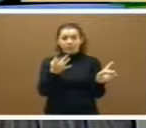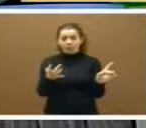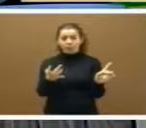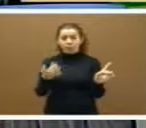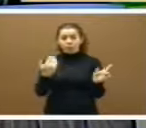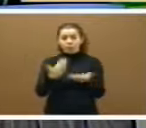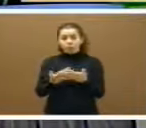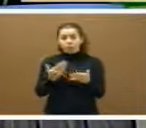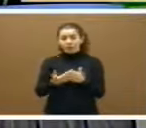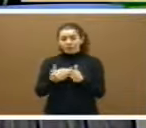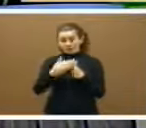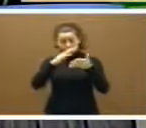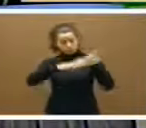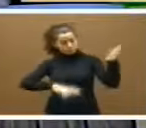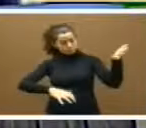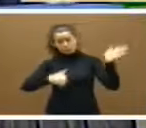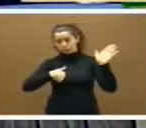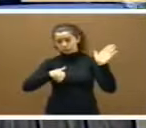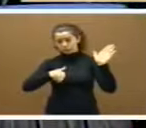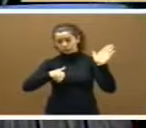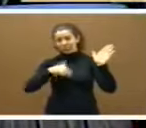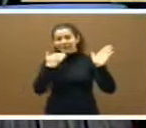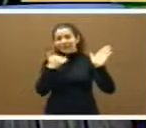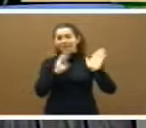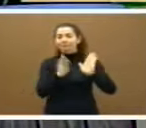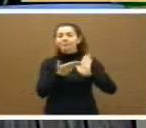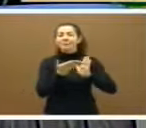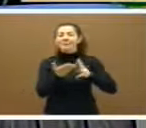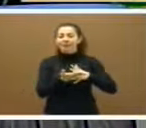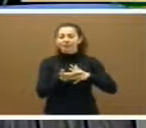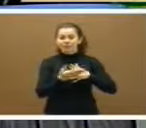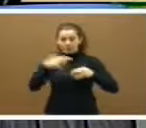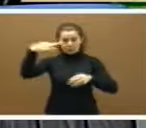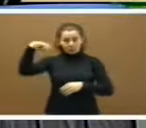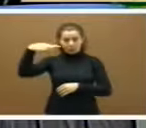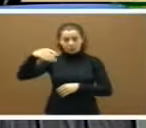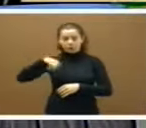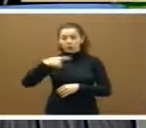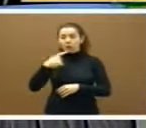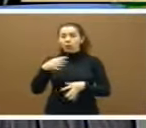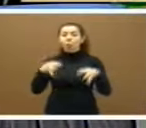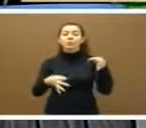PRESIDENTE DE LA JUNTA